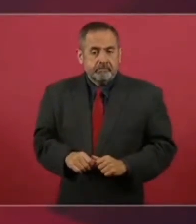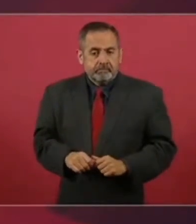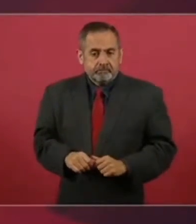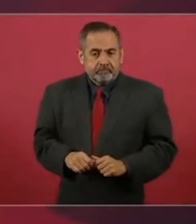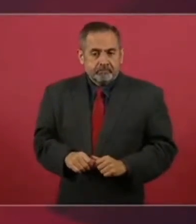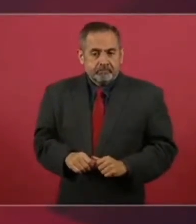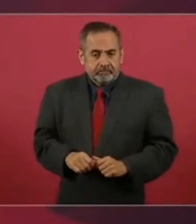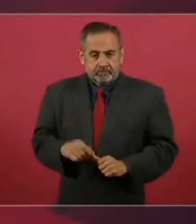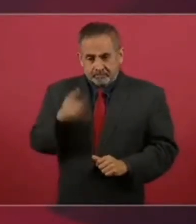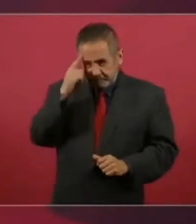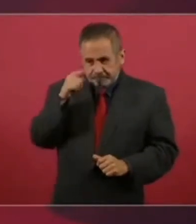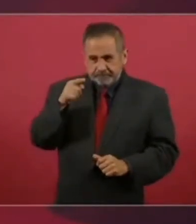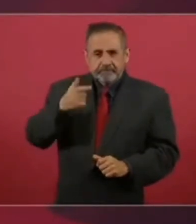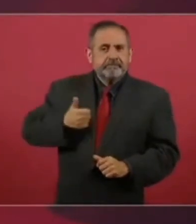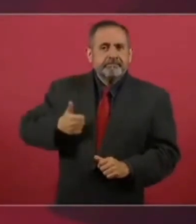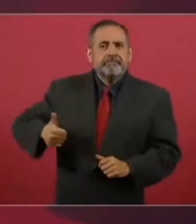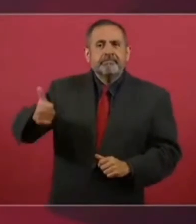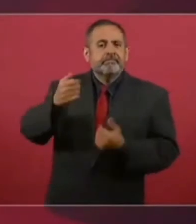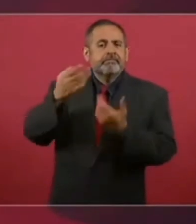que cada sucursal,